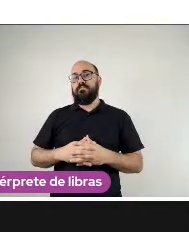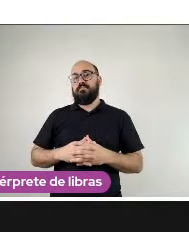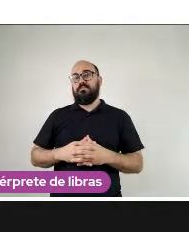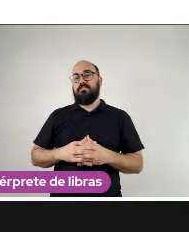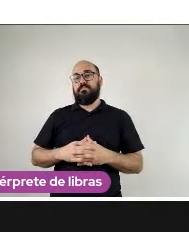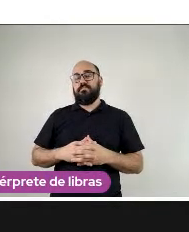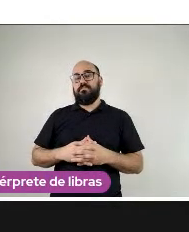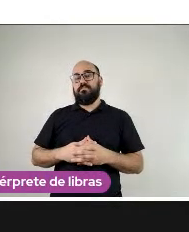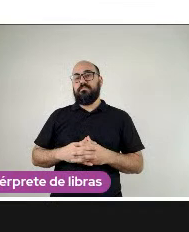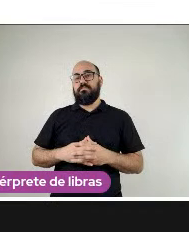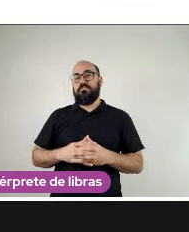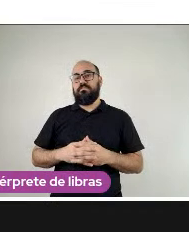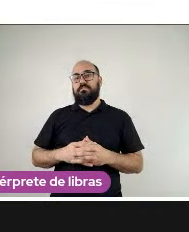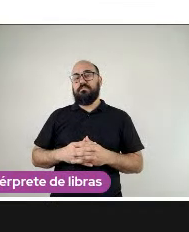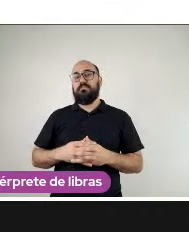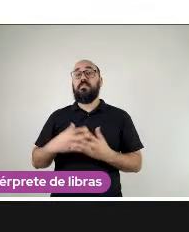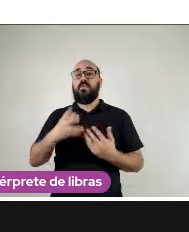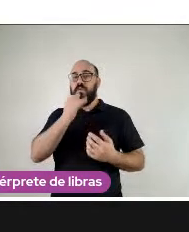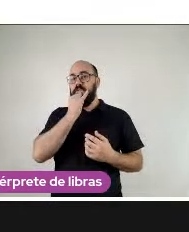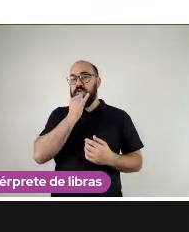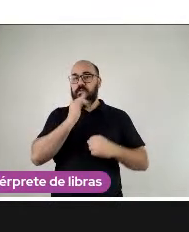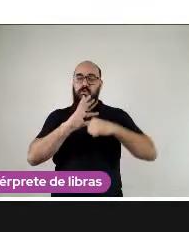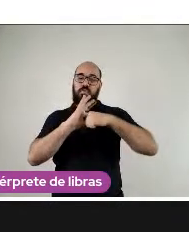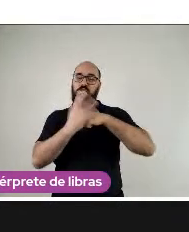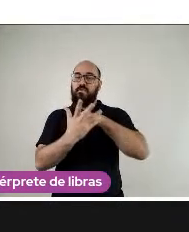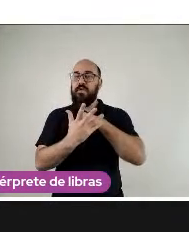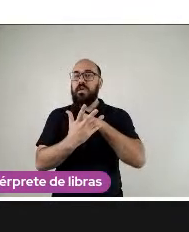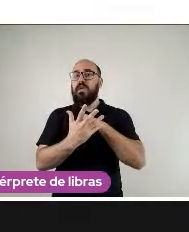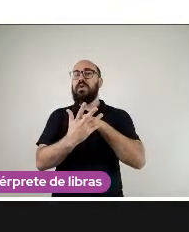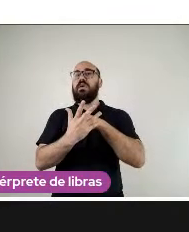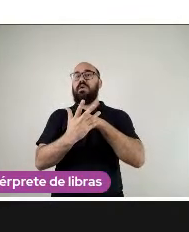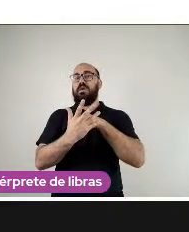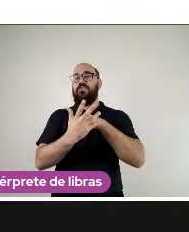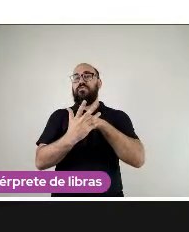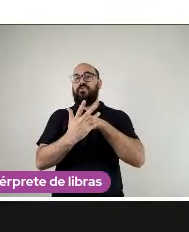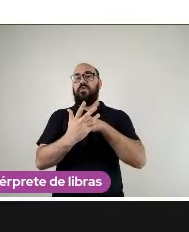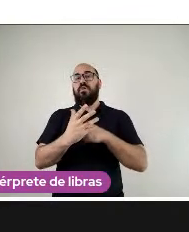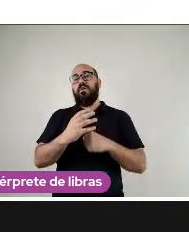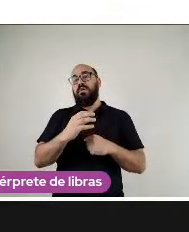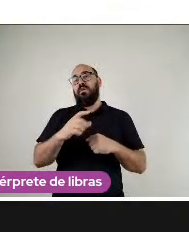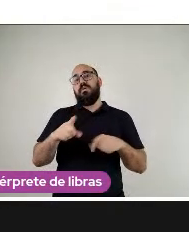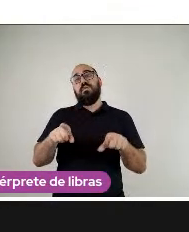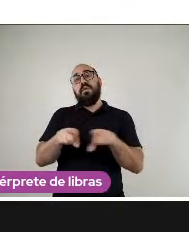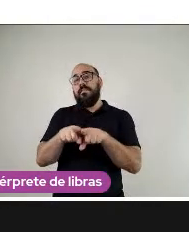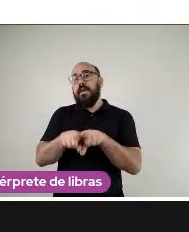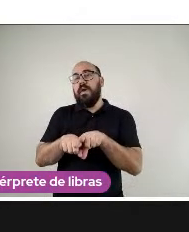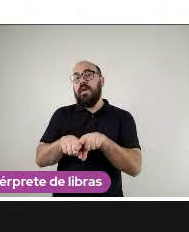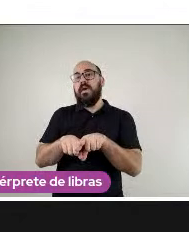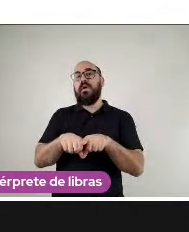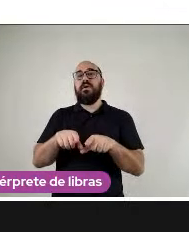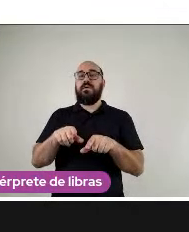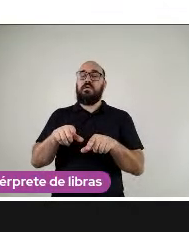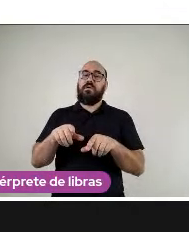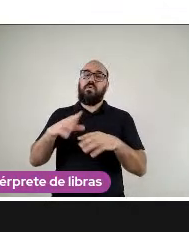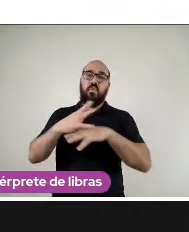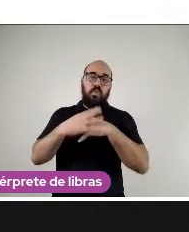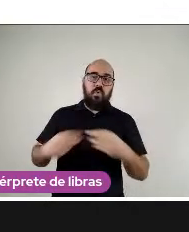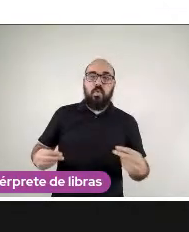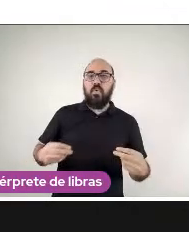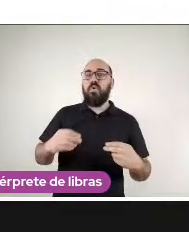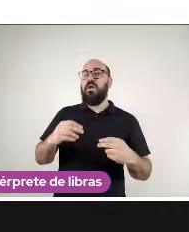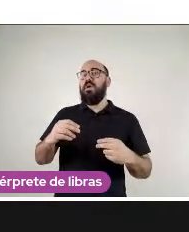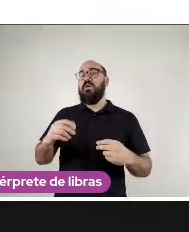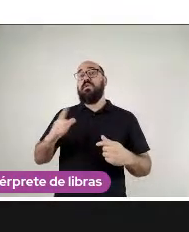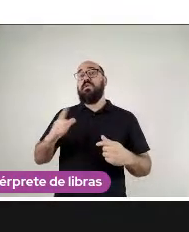mediante la desalinización. El océano está en problemas, como hemos hablado, cada vez está más